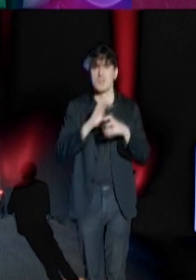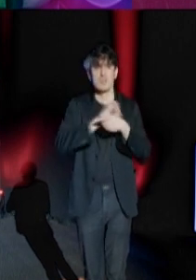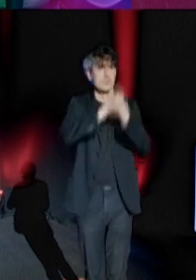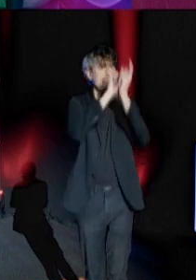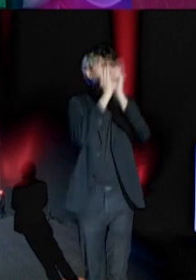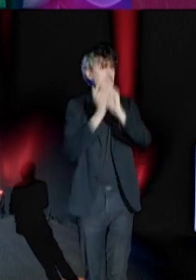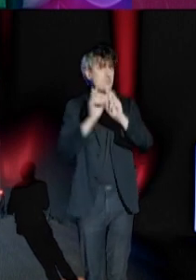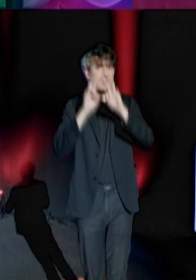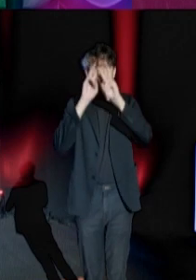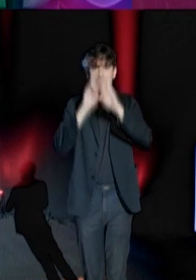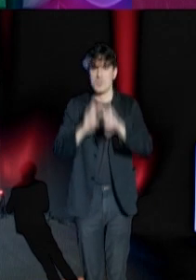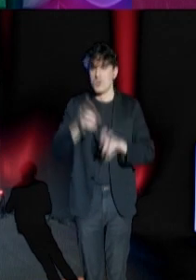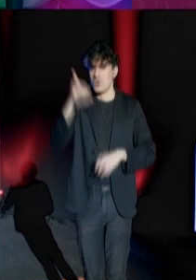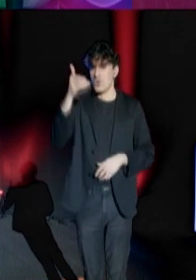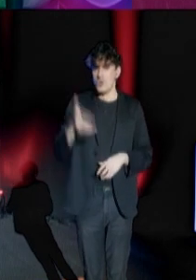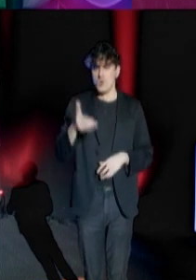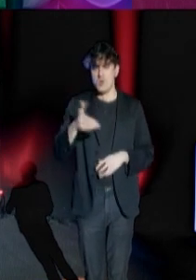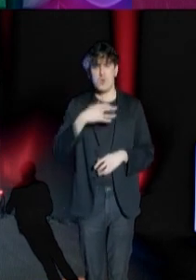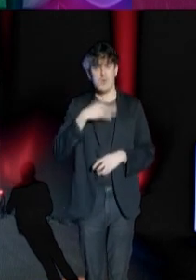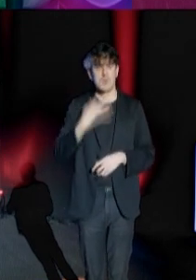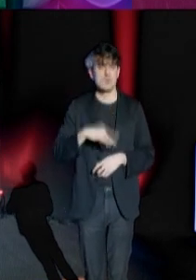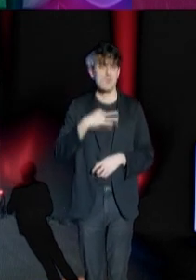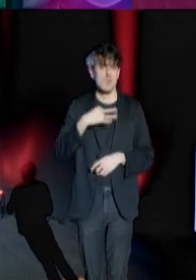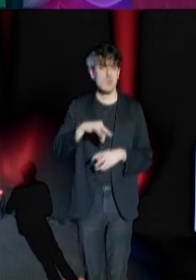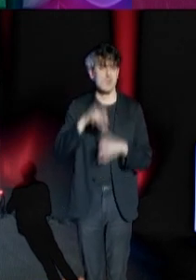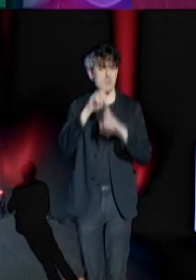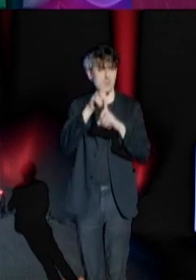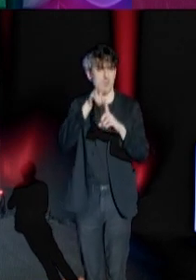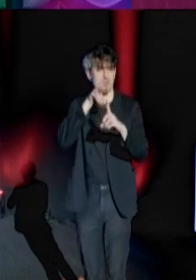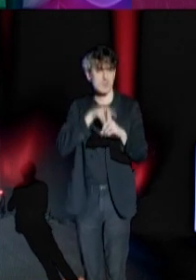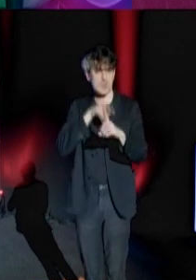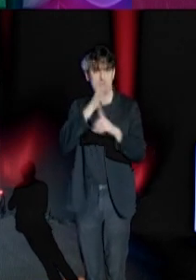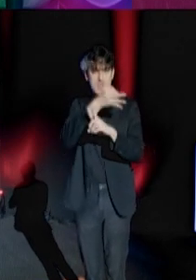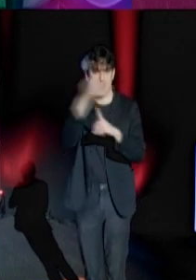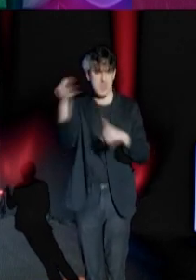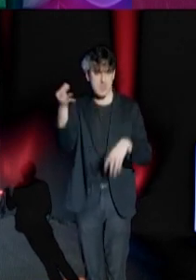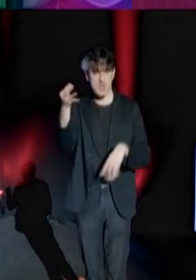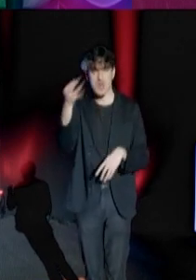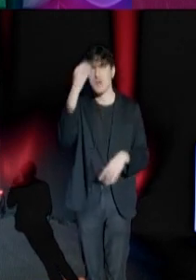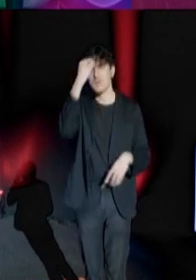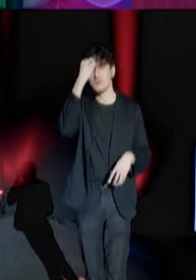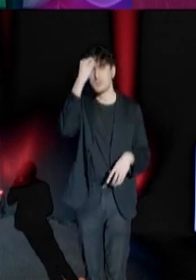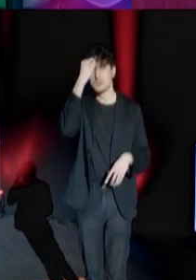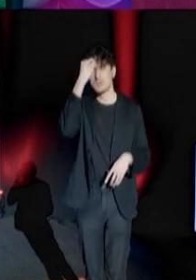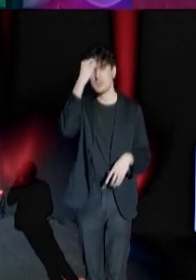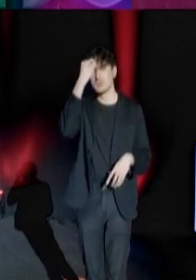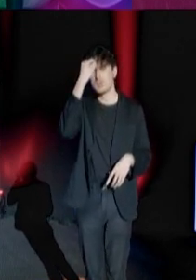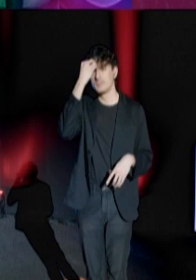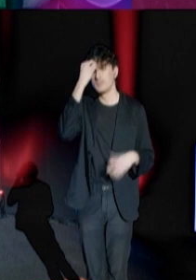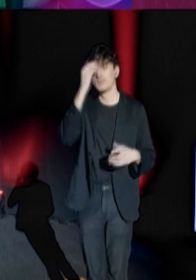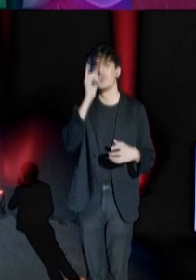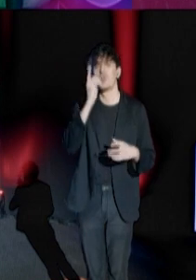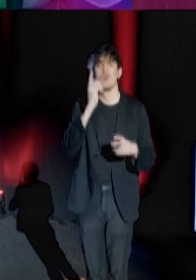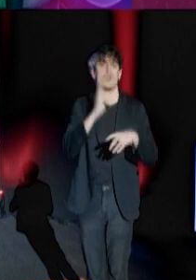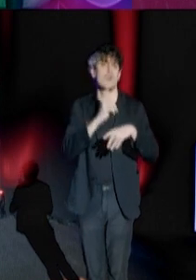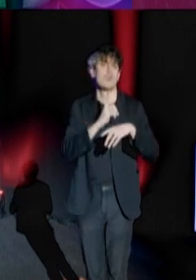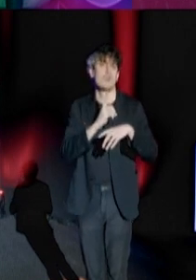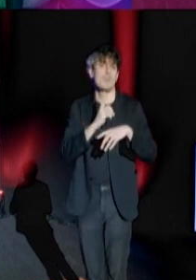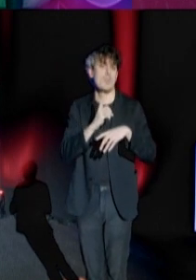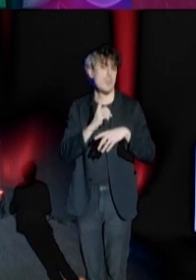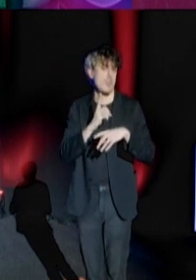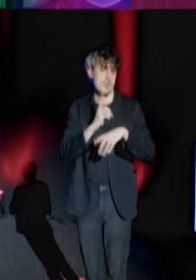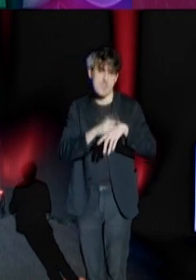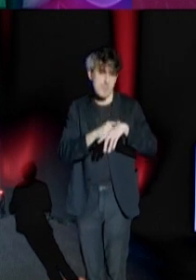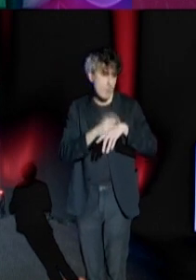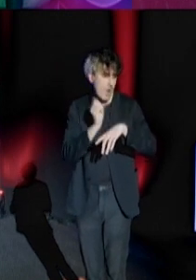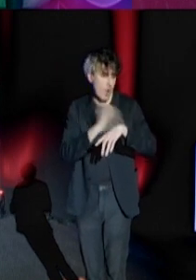enormes posibilidades que trae desde el punto de vista de excelencia pensad no solo se trata de ahorro de tiempo también se trata de calidad